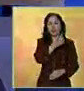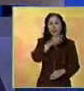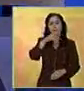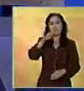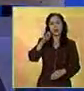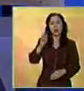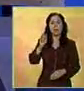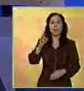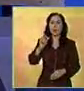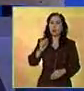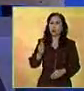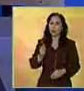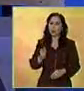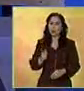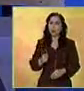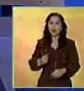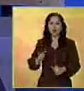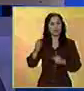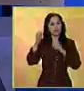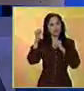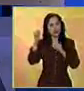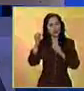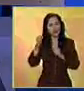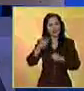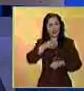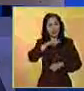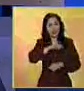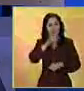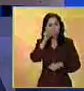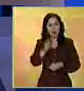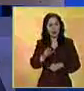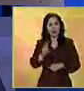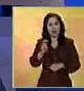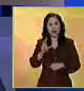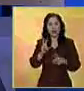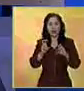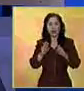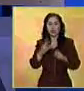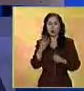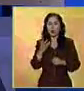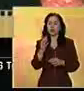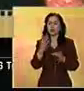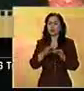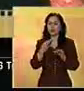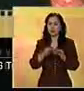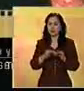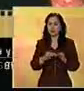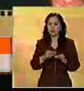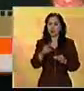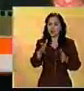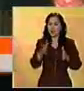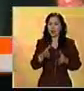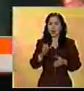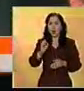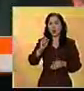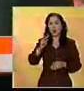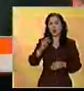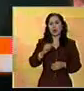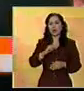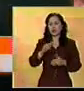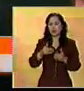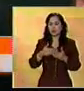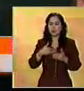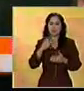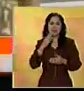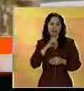Pedro Almodóvar no deja de cosechar éxitos. El español estará con nuevo estreno este 4 de septiembre. El ganador del Oscar por Todo sobre